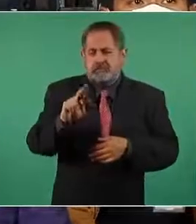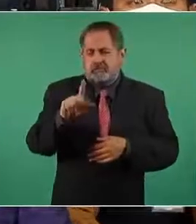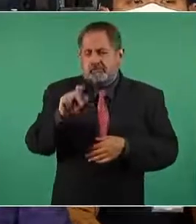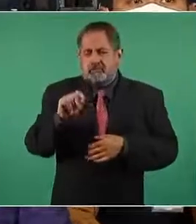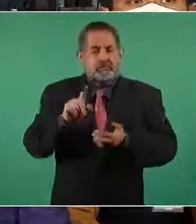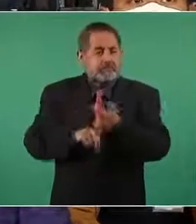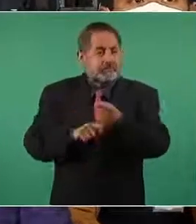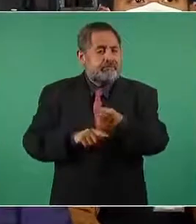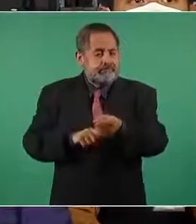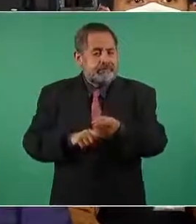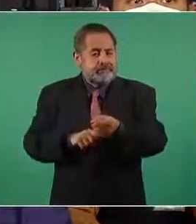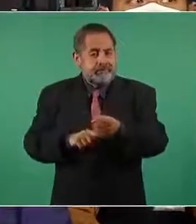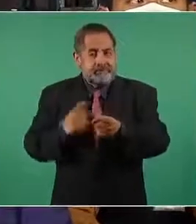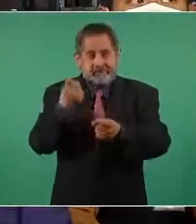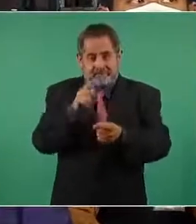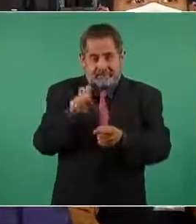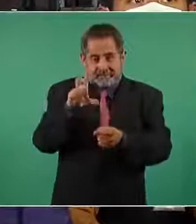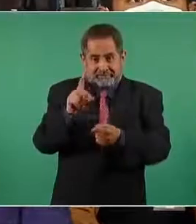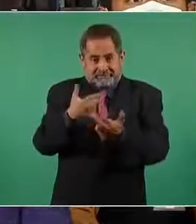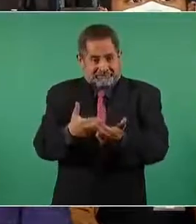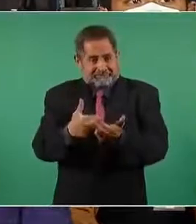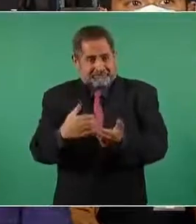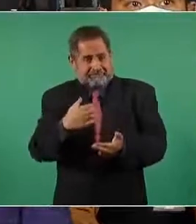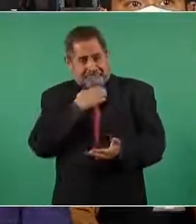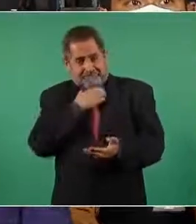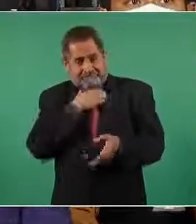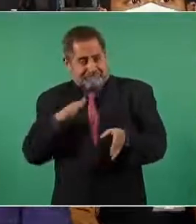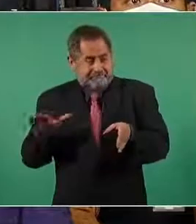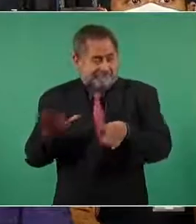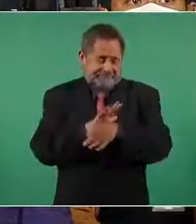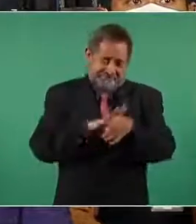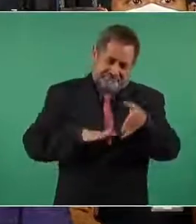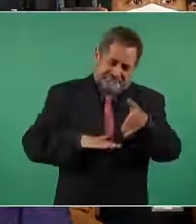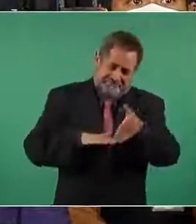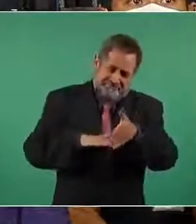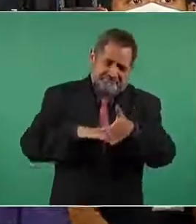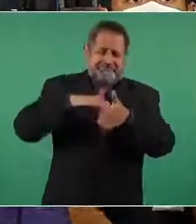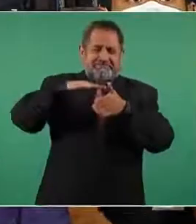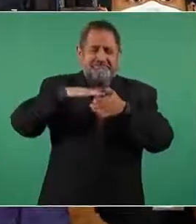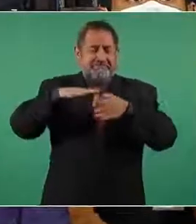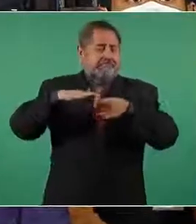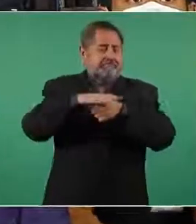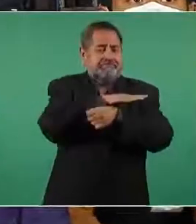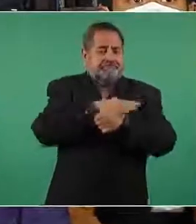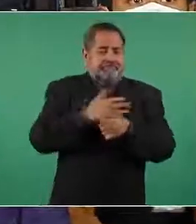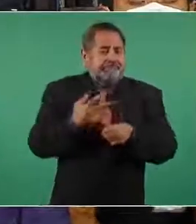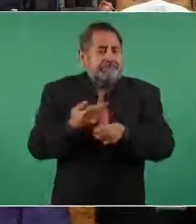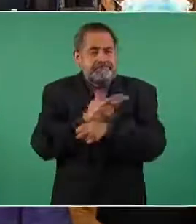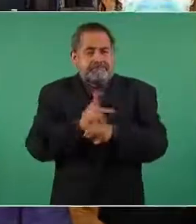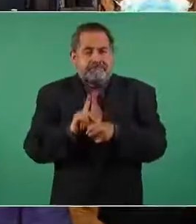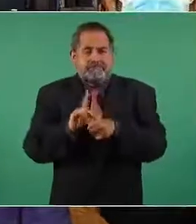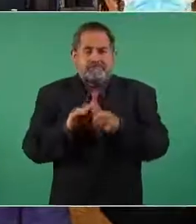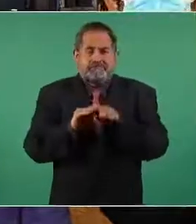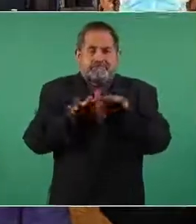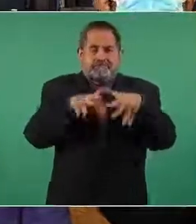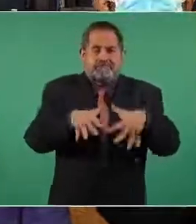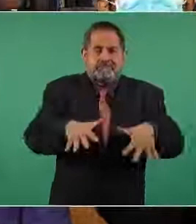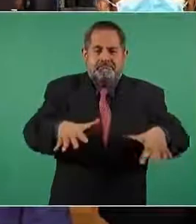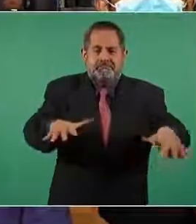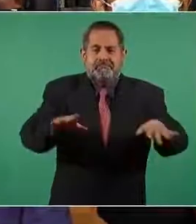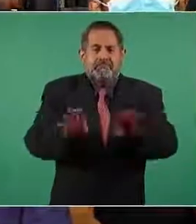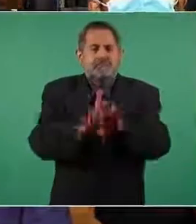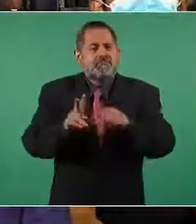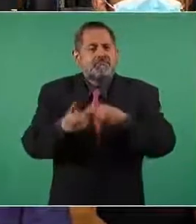dos que pudieran estar al 130% de su capacidad. Yo quisiera preguntarle qué se va a hacer para evitar su desbordamiento, desfogue,